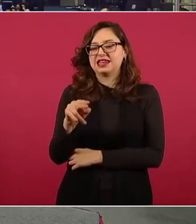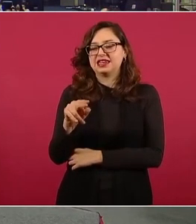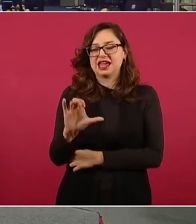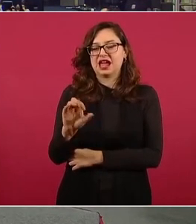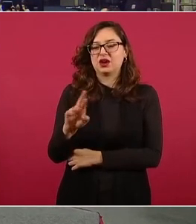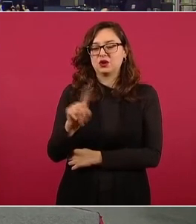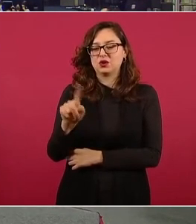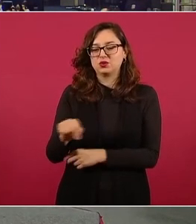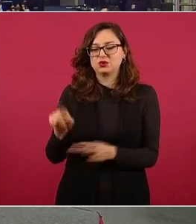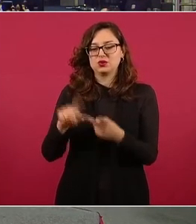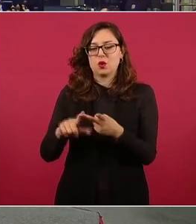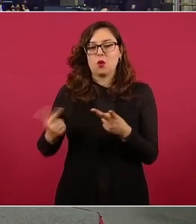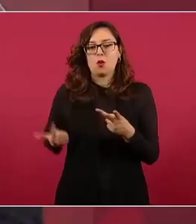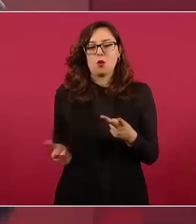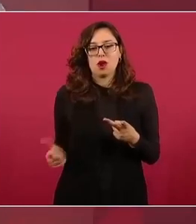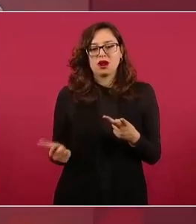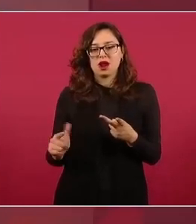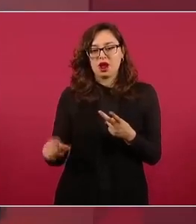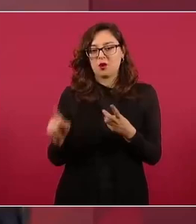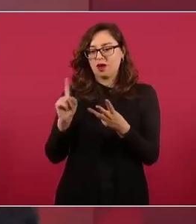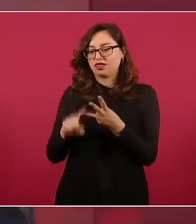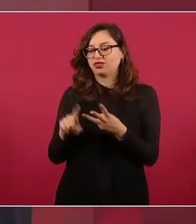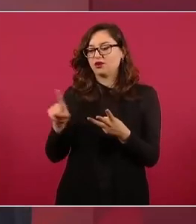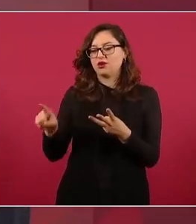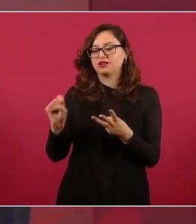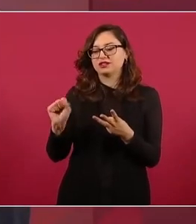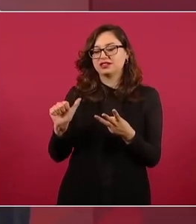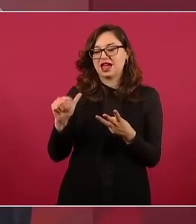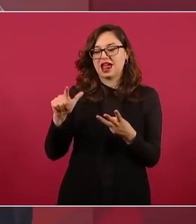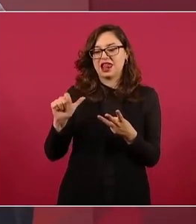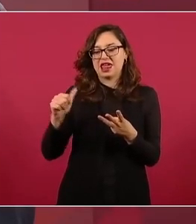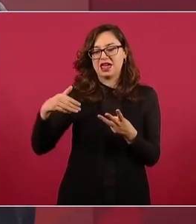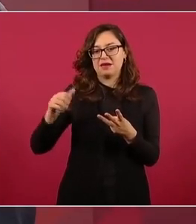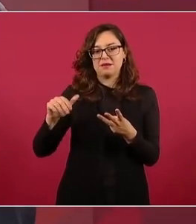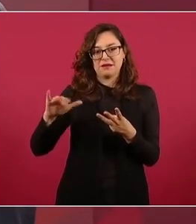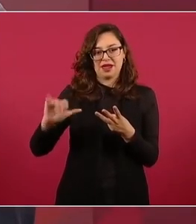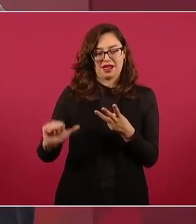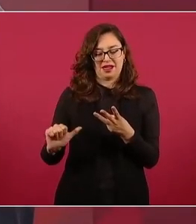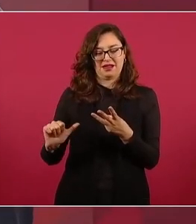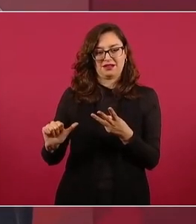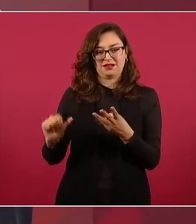Salamanca, me falta una, y Tula.